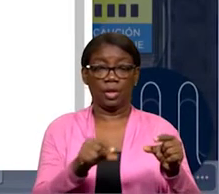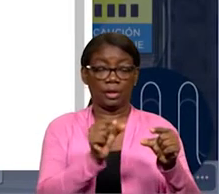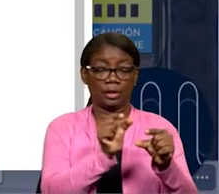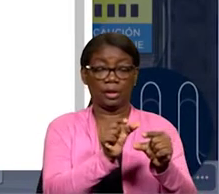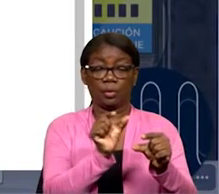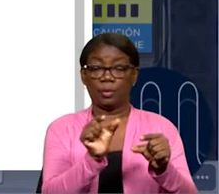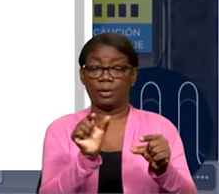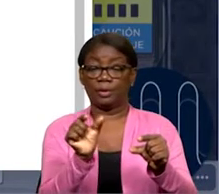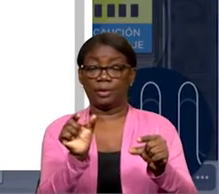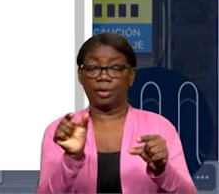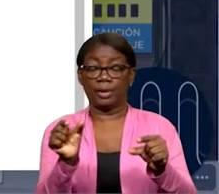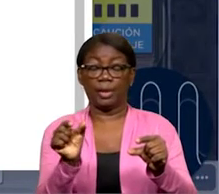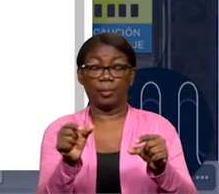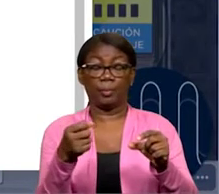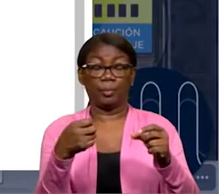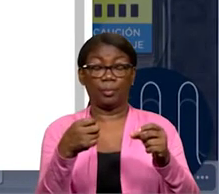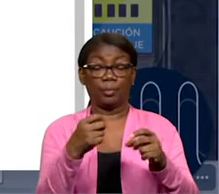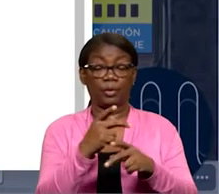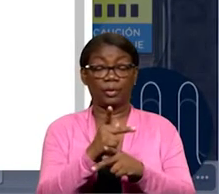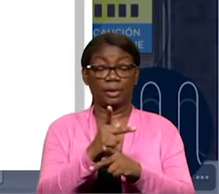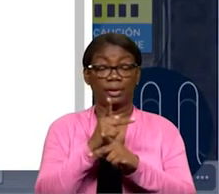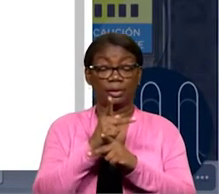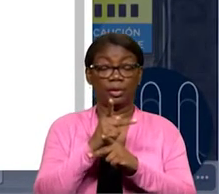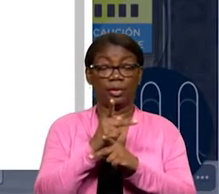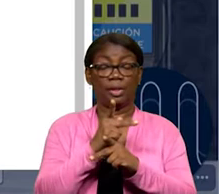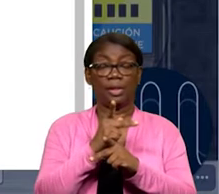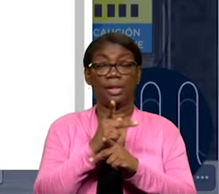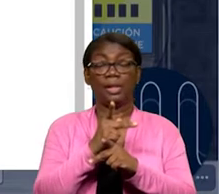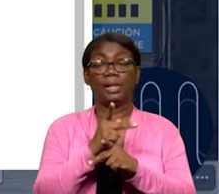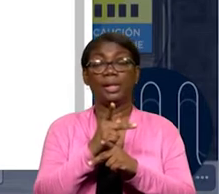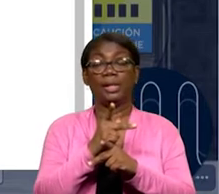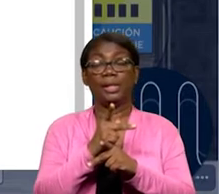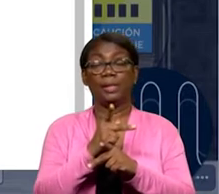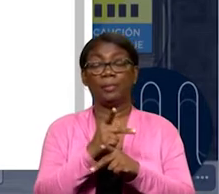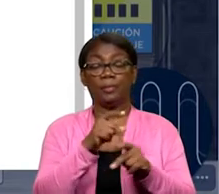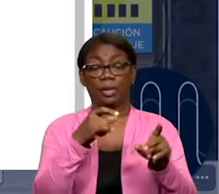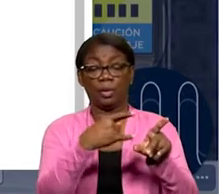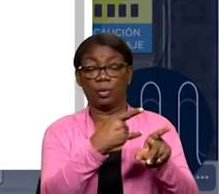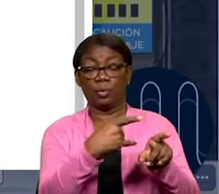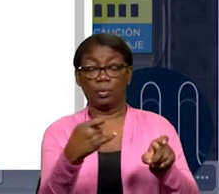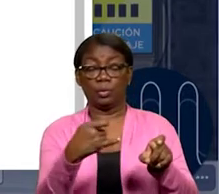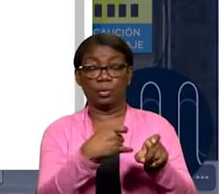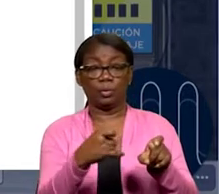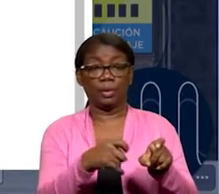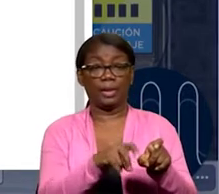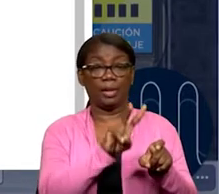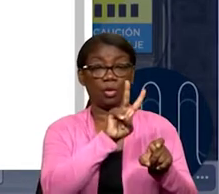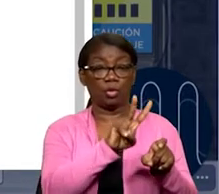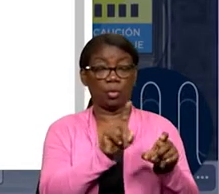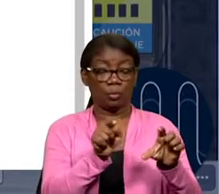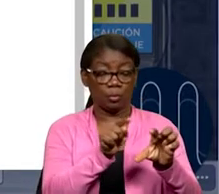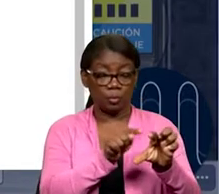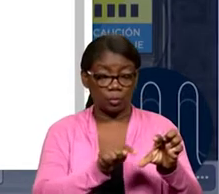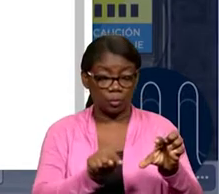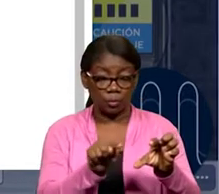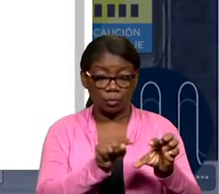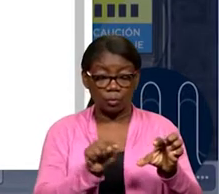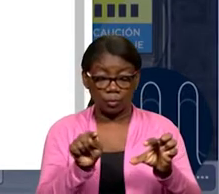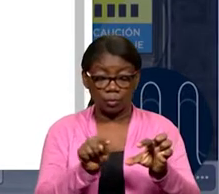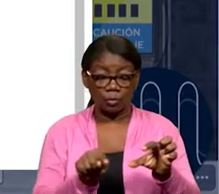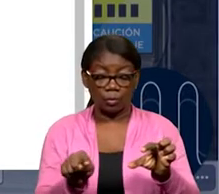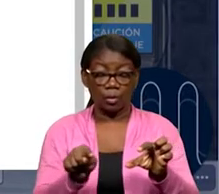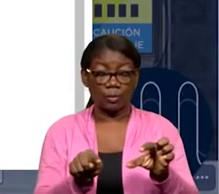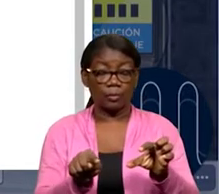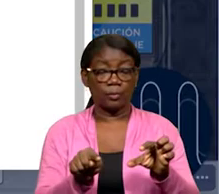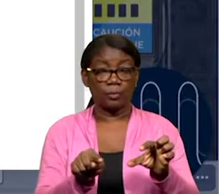protección y circuito de retroalimentación, que en estos dos círculos, normalmente para los